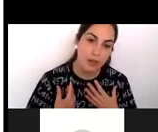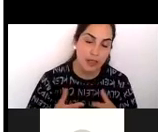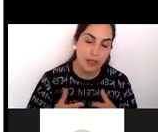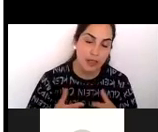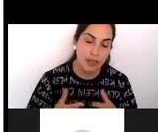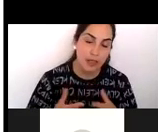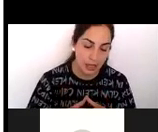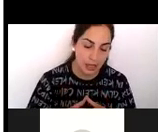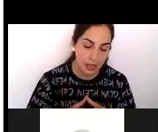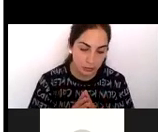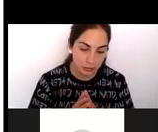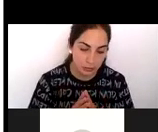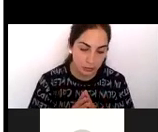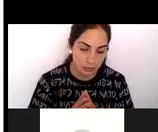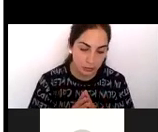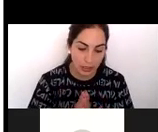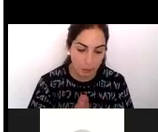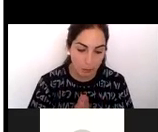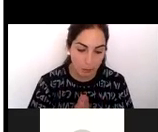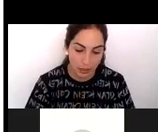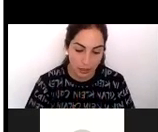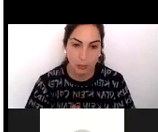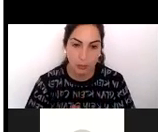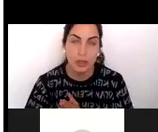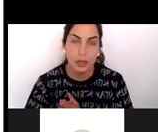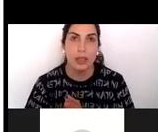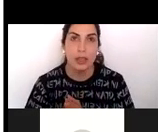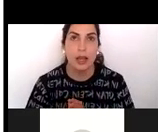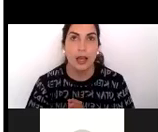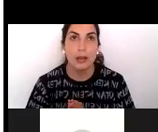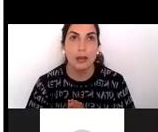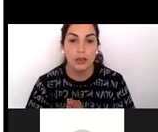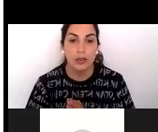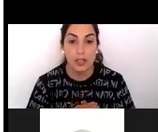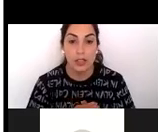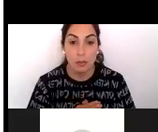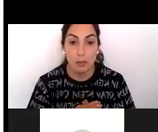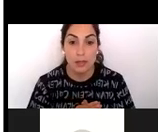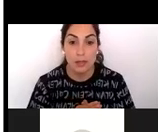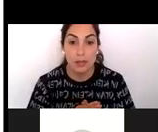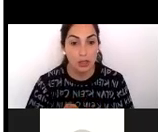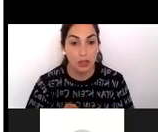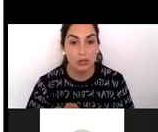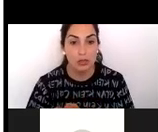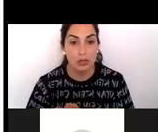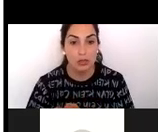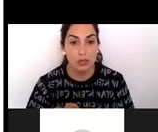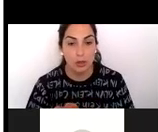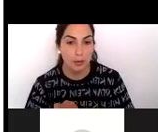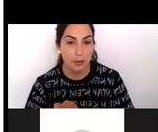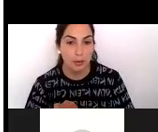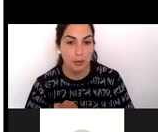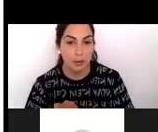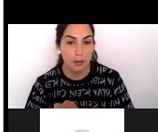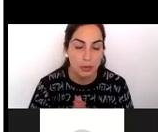refiero con las líneas editoriales? Por ejemplo, hay periódicos que son más políticos, como por